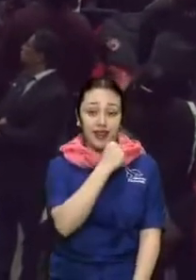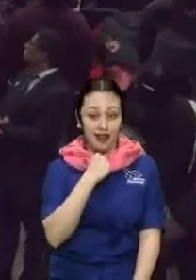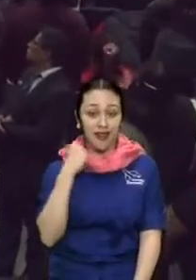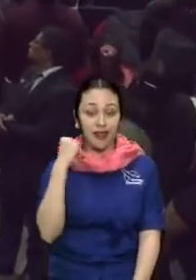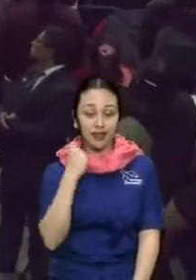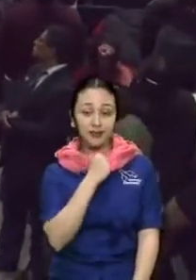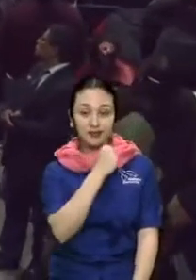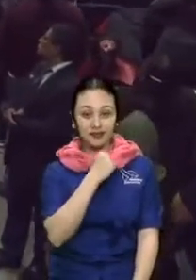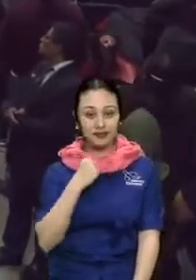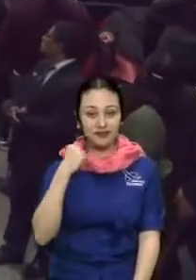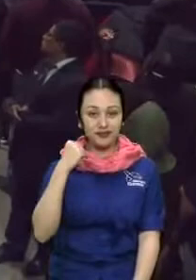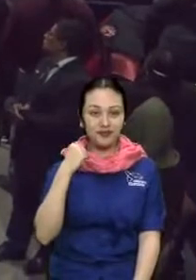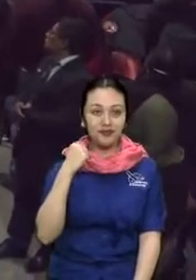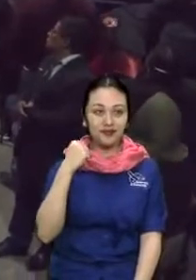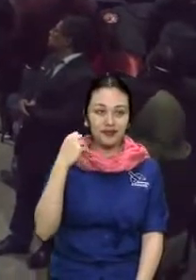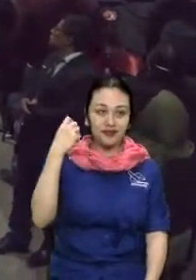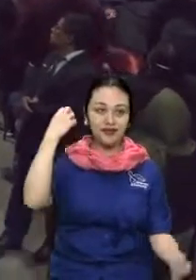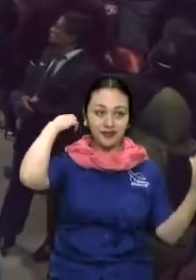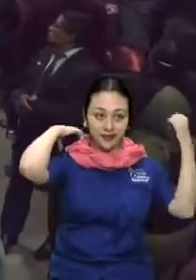Aleluya.